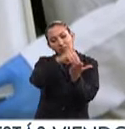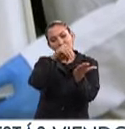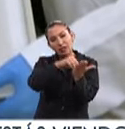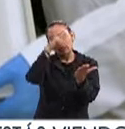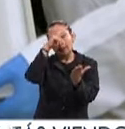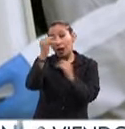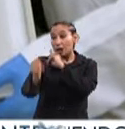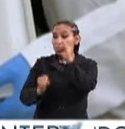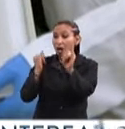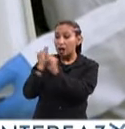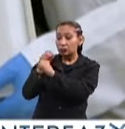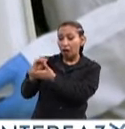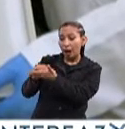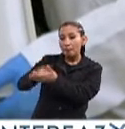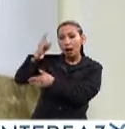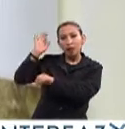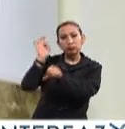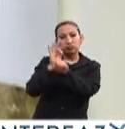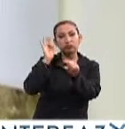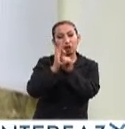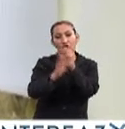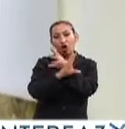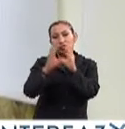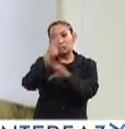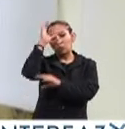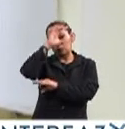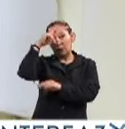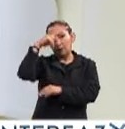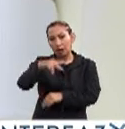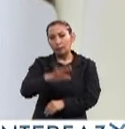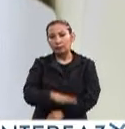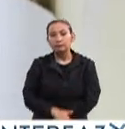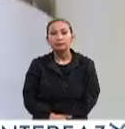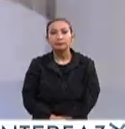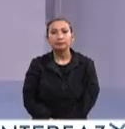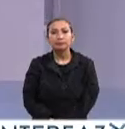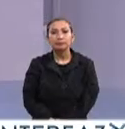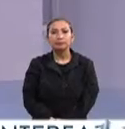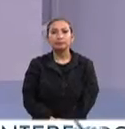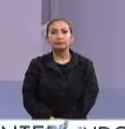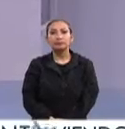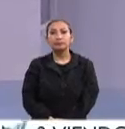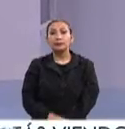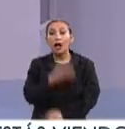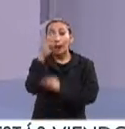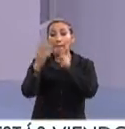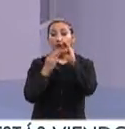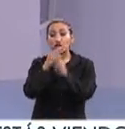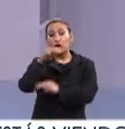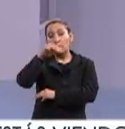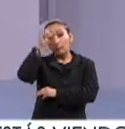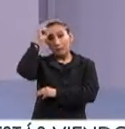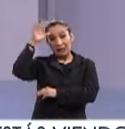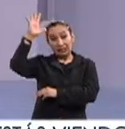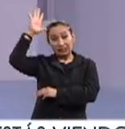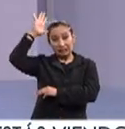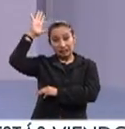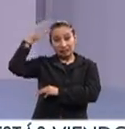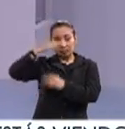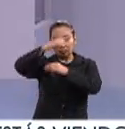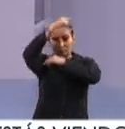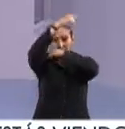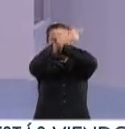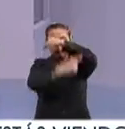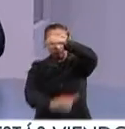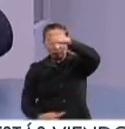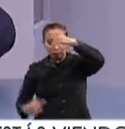nacionales e internacionales para la protección del patrimonio cultural. Y en el mundo mexica, los espadartes, que